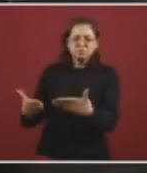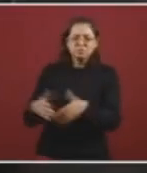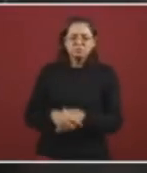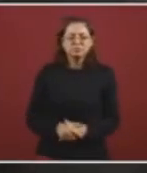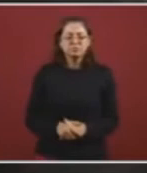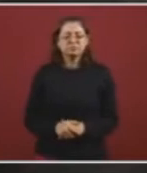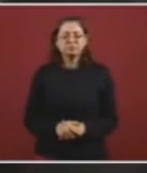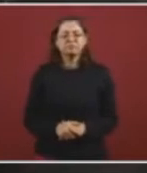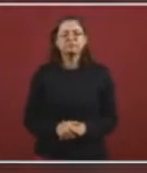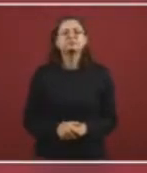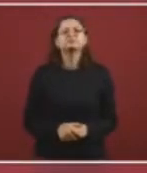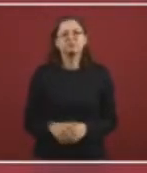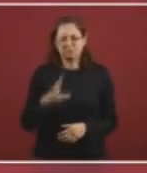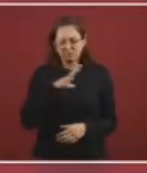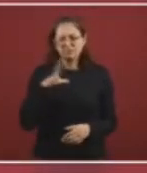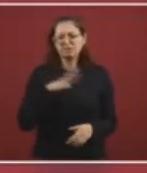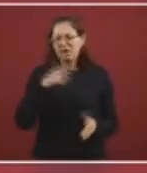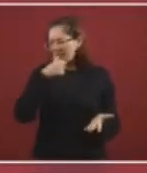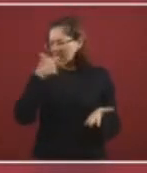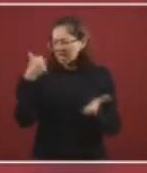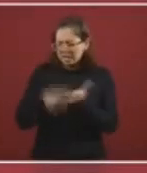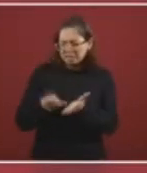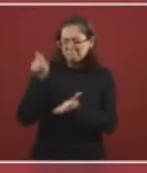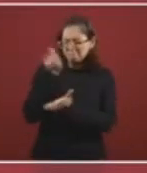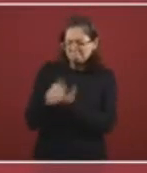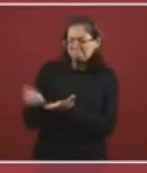Hay correspondencia donde